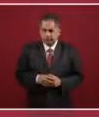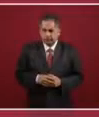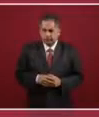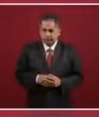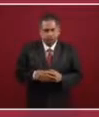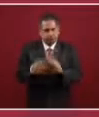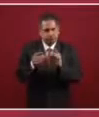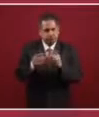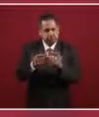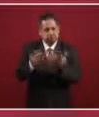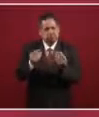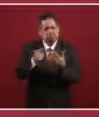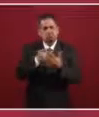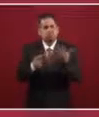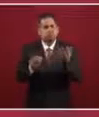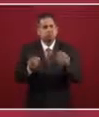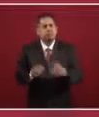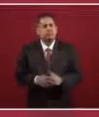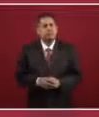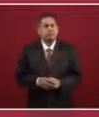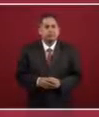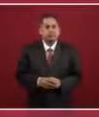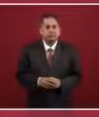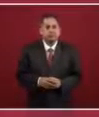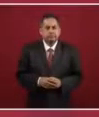Dependió mucho.